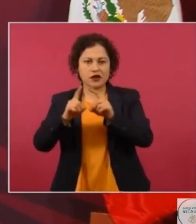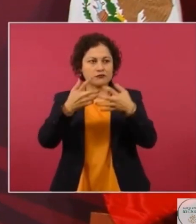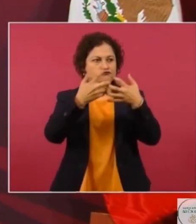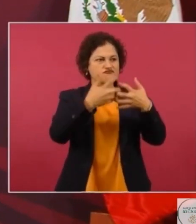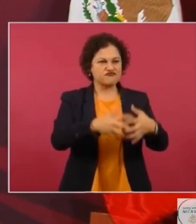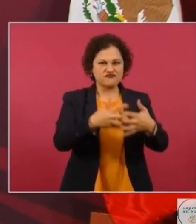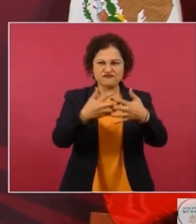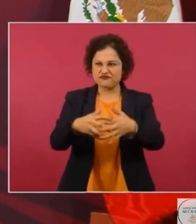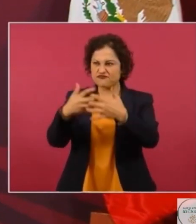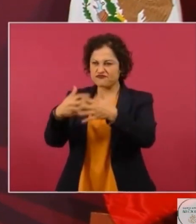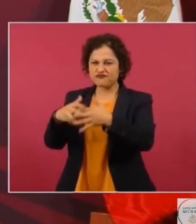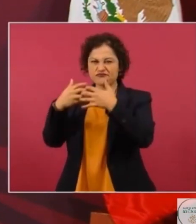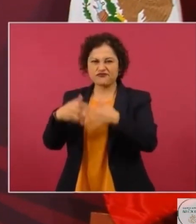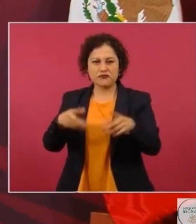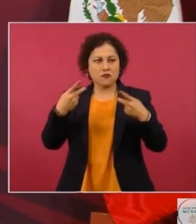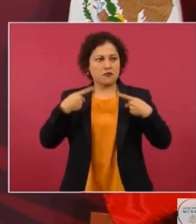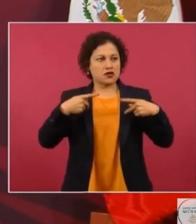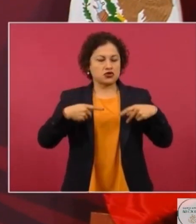comerciantes,